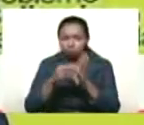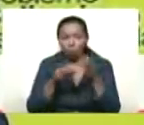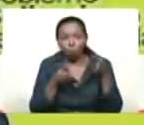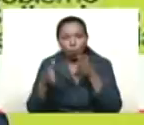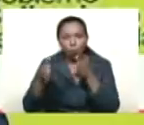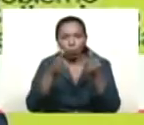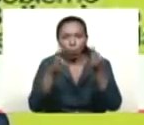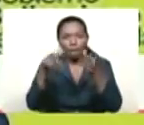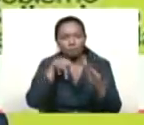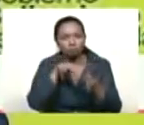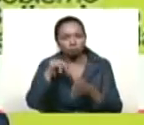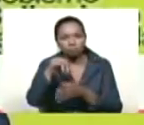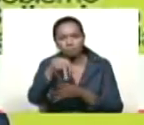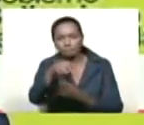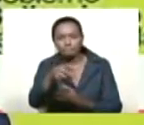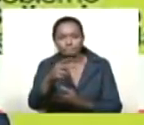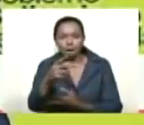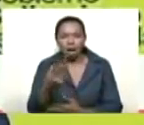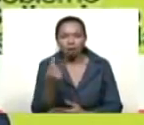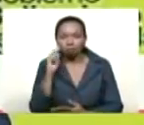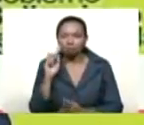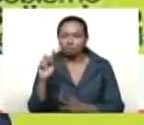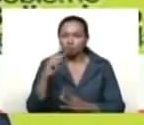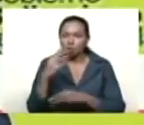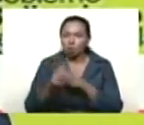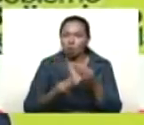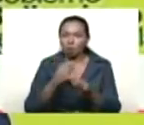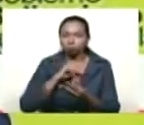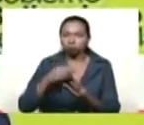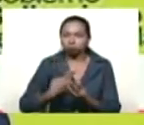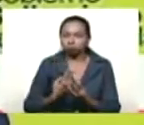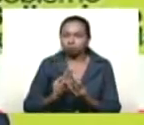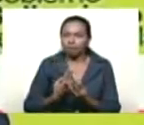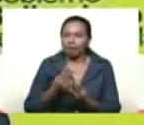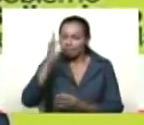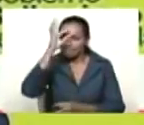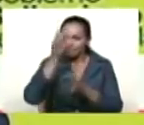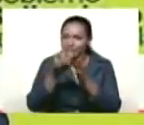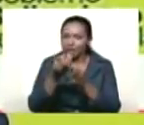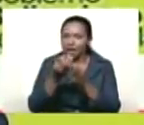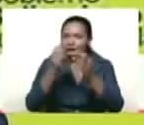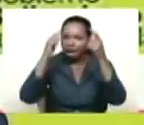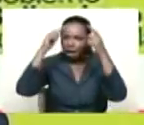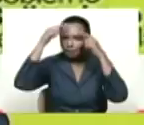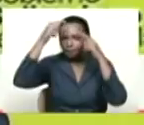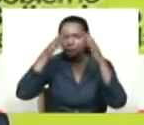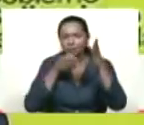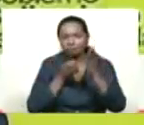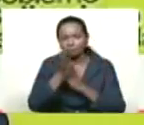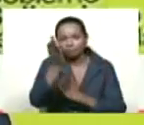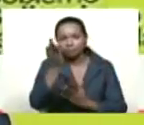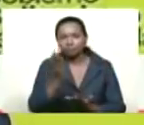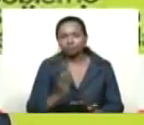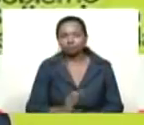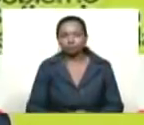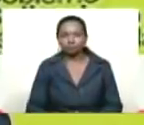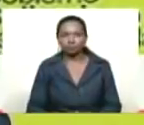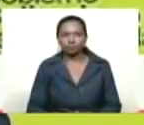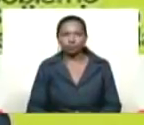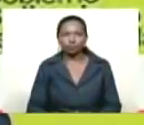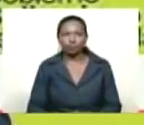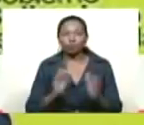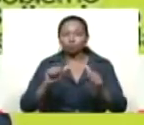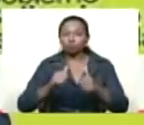andando. Aquí está el fruto de tener fe en el legado de nuestro comandante Chávez, en su